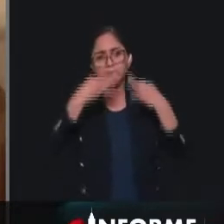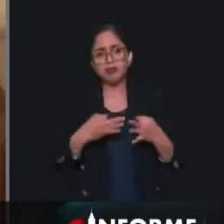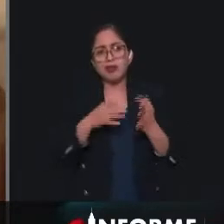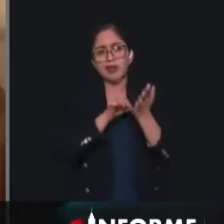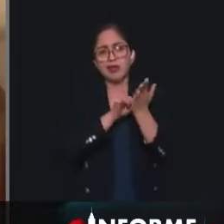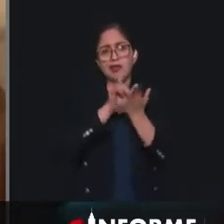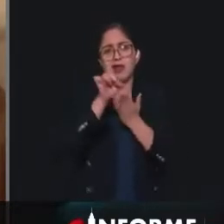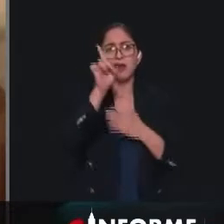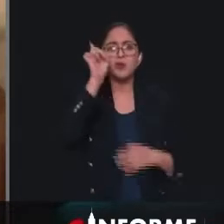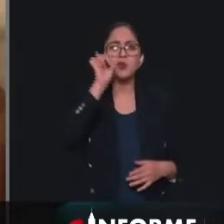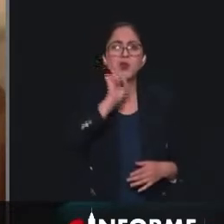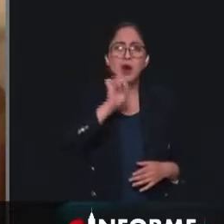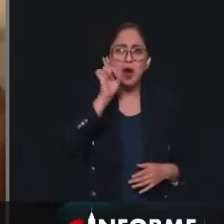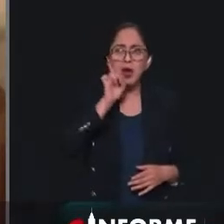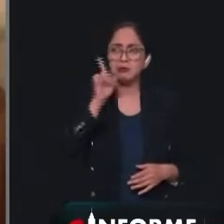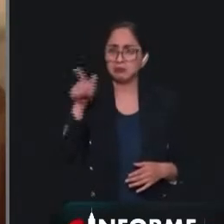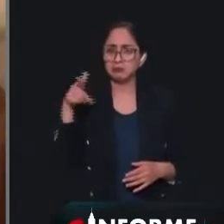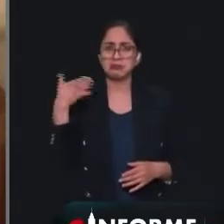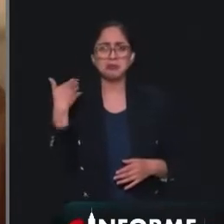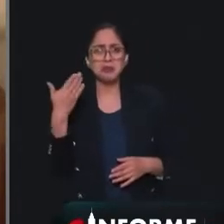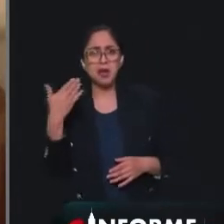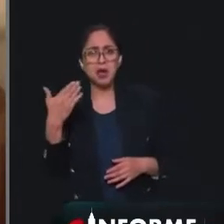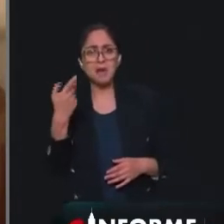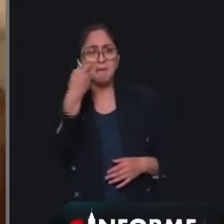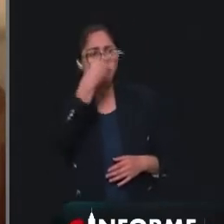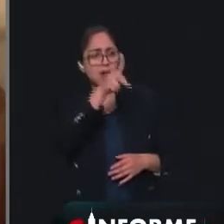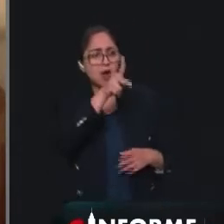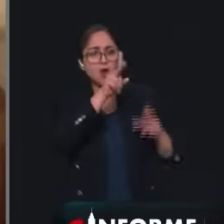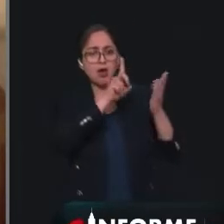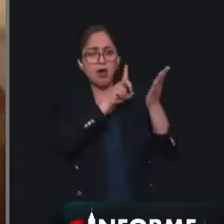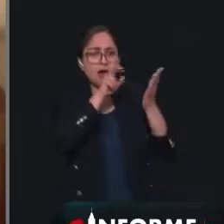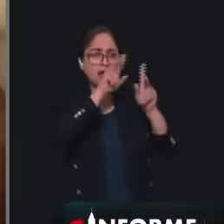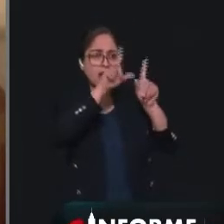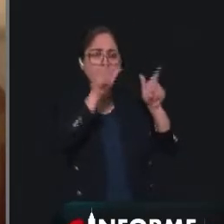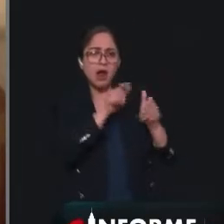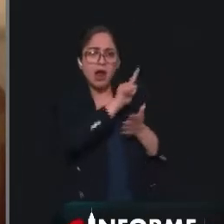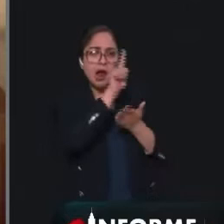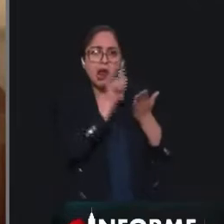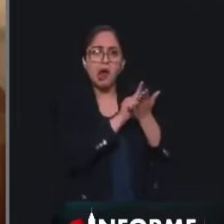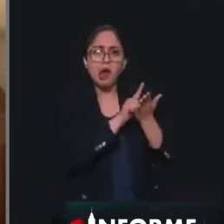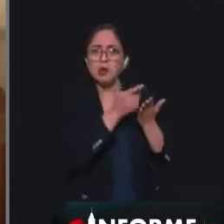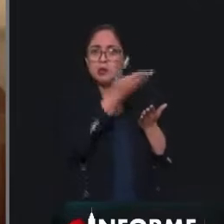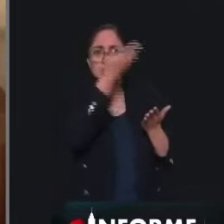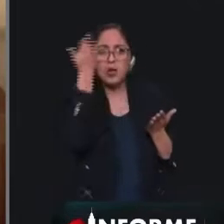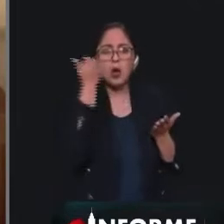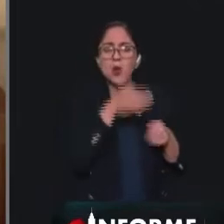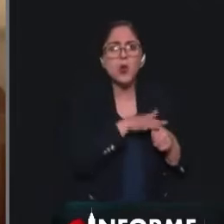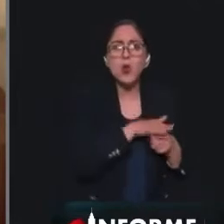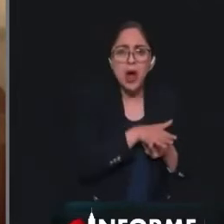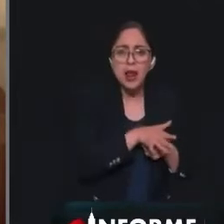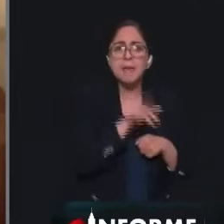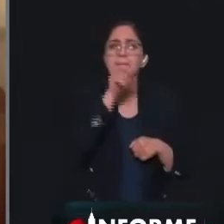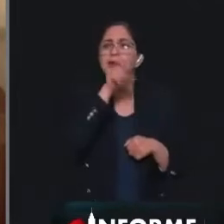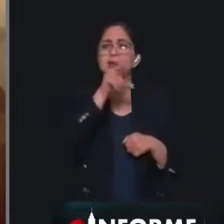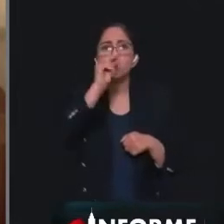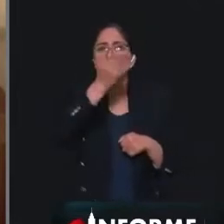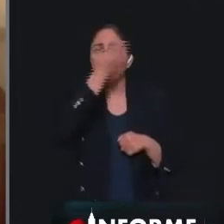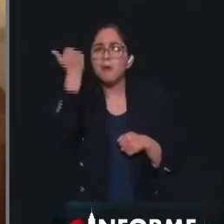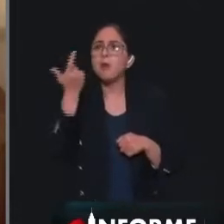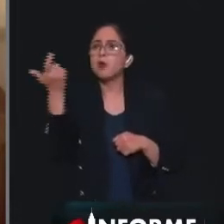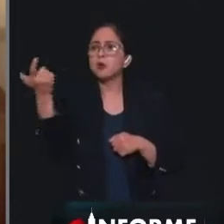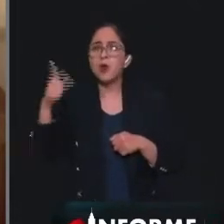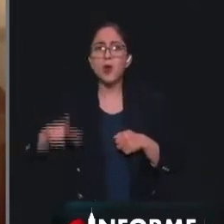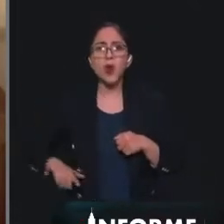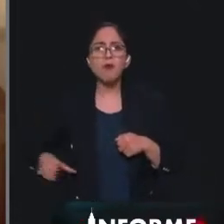muy buenas, pero que no se conocen. Y entonces deberíamos conocerlas más y, por supuesto, también debemos saber cuál es el presupuesto asignado, ¿no?